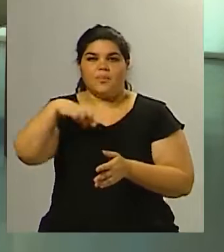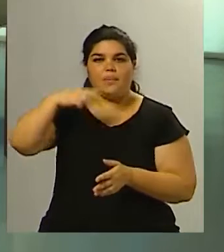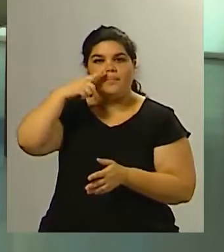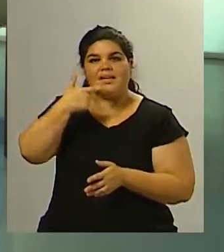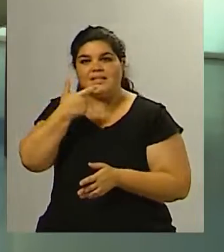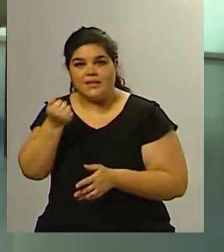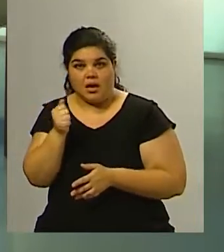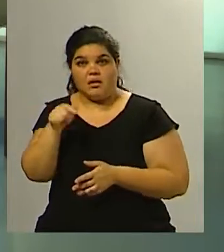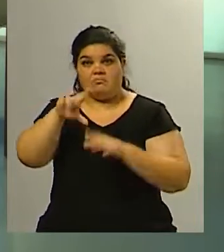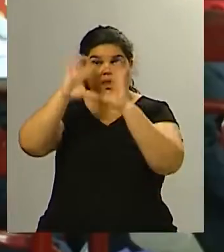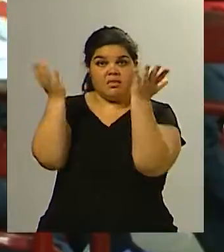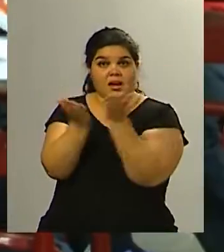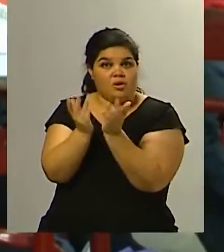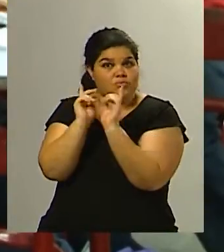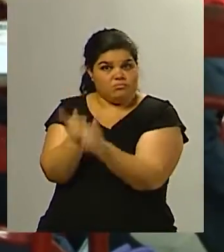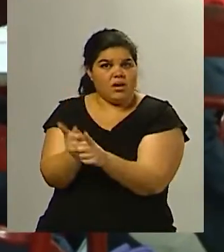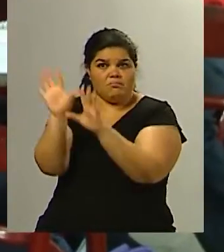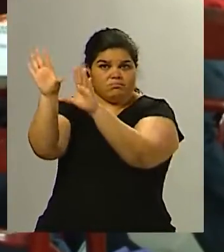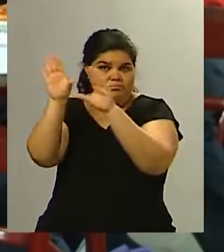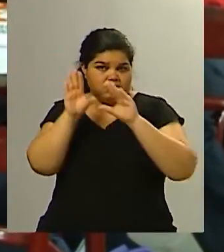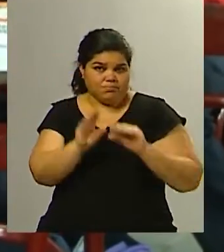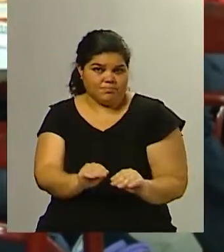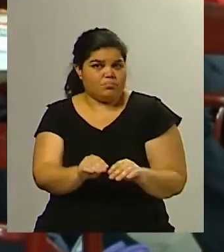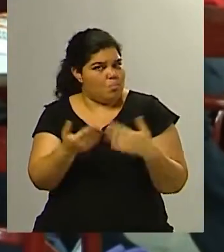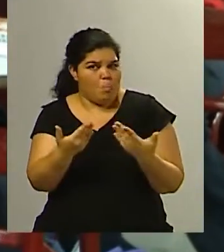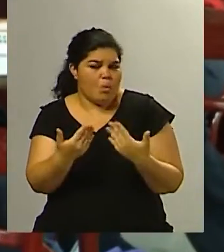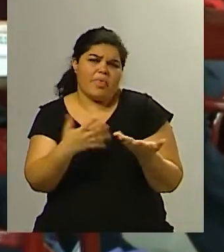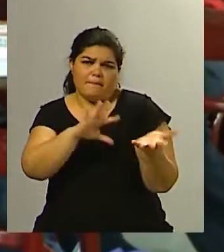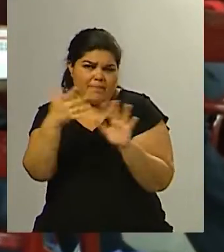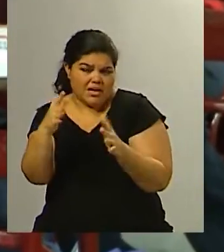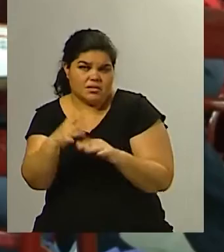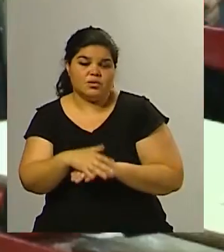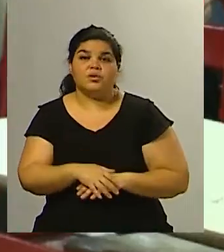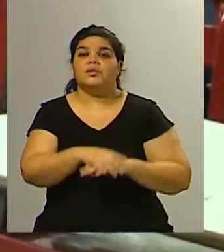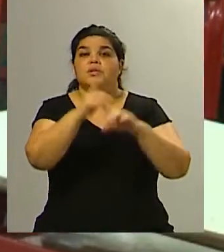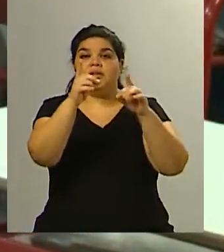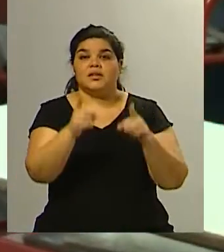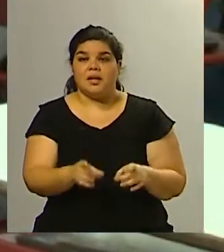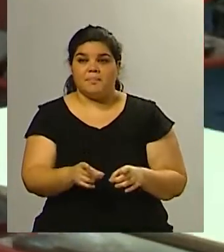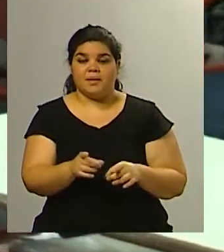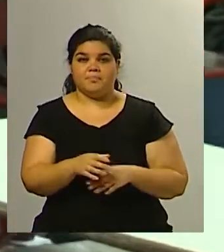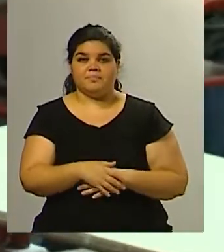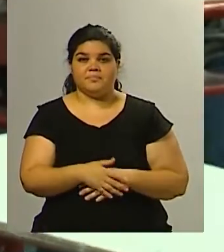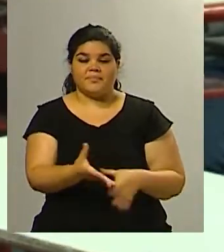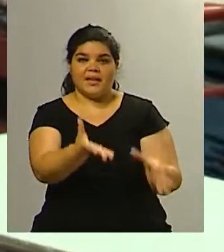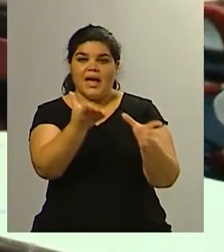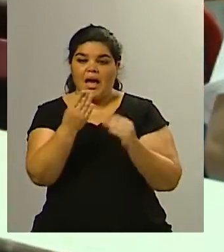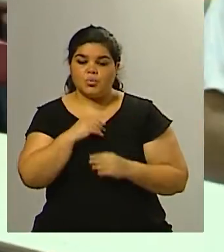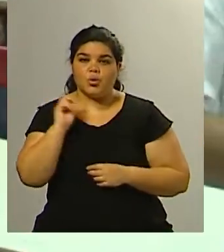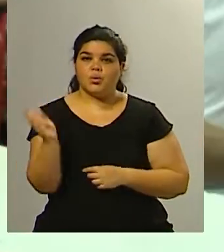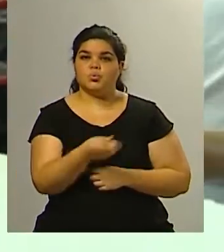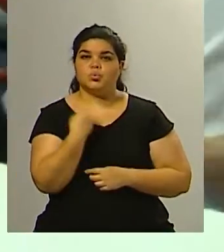internacionales. Además de eso, tienen otros instrumentos que permiten mirarnos institucionalmente, como son